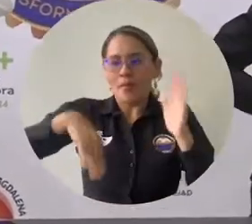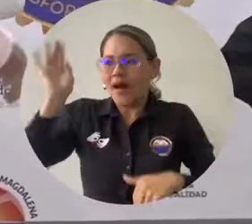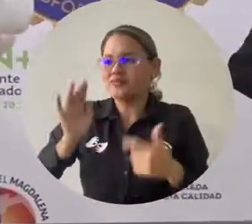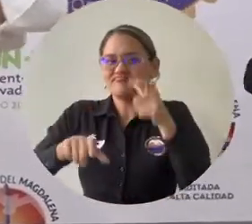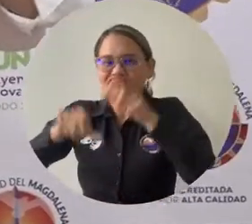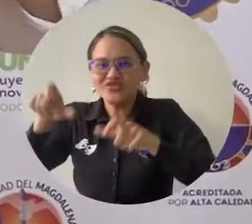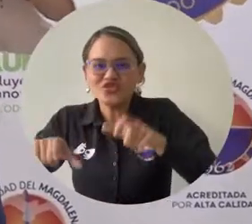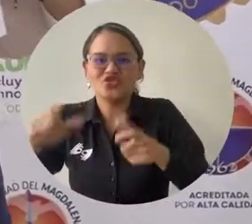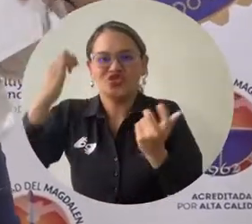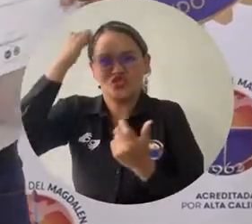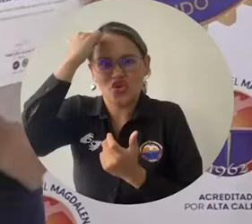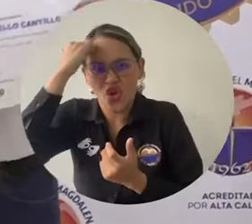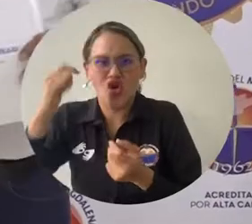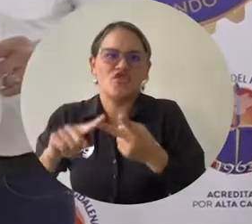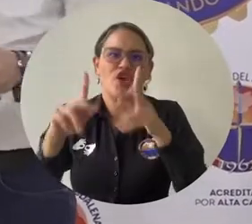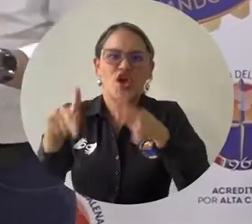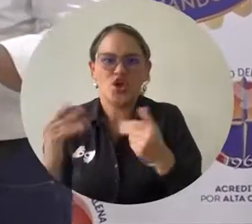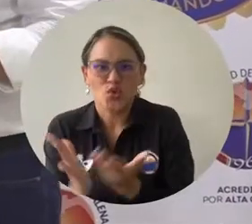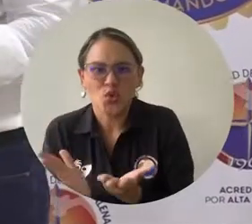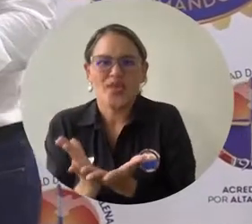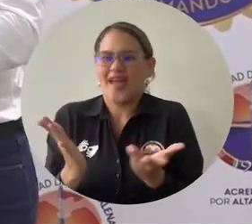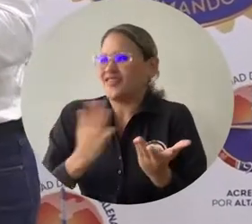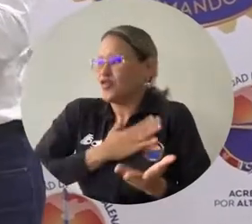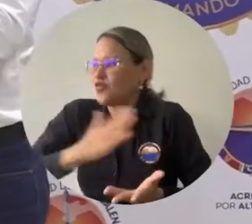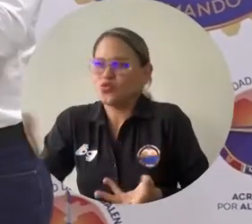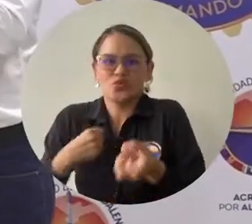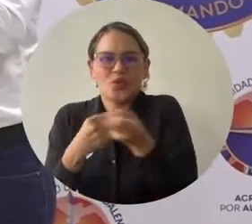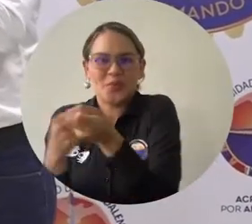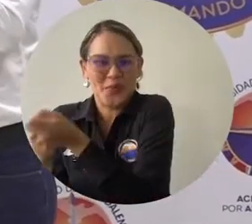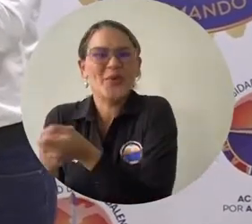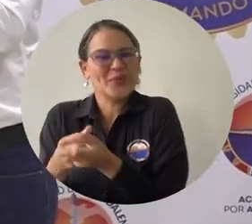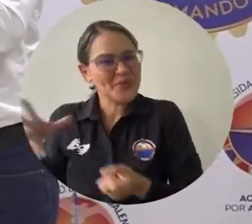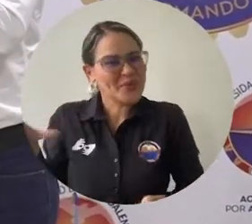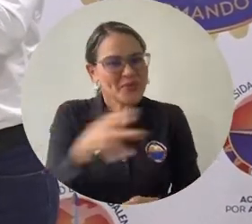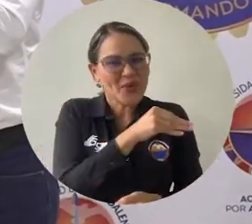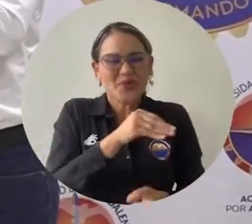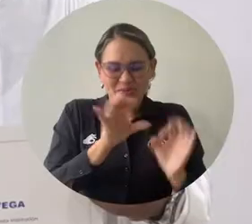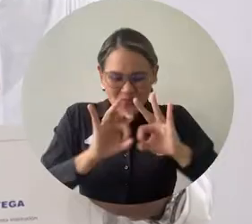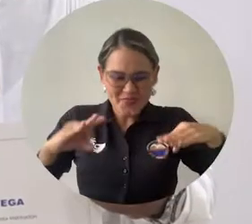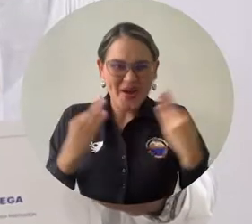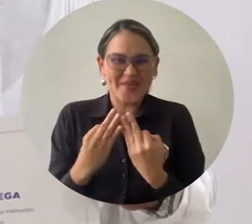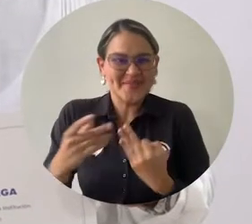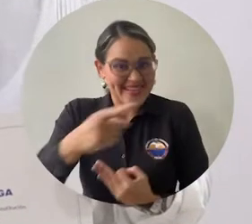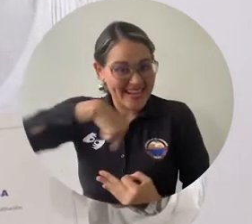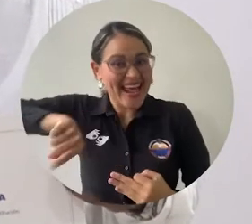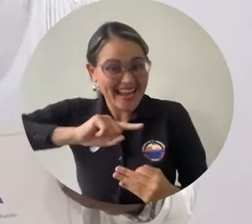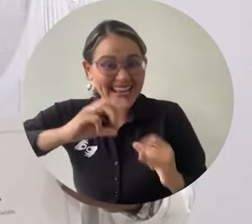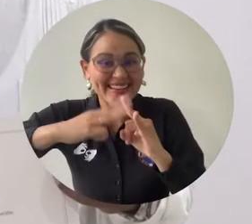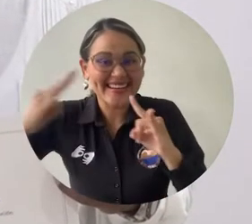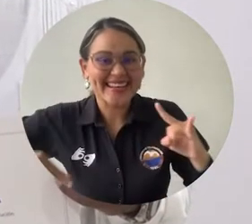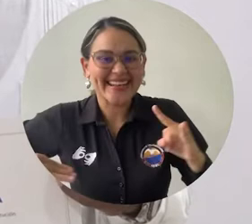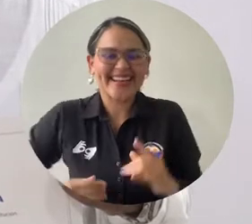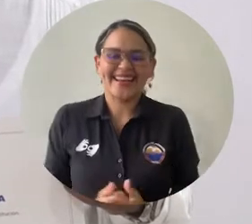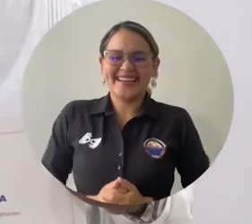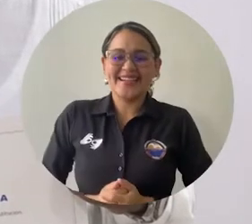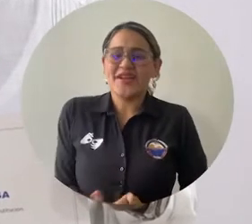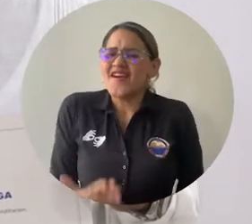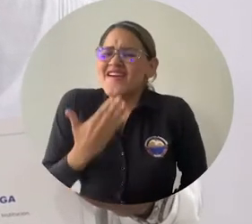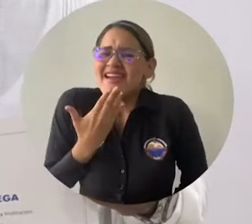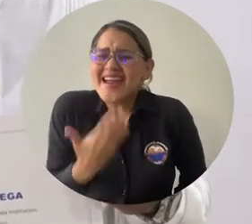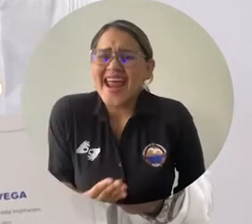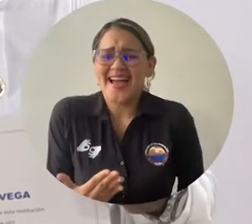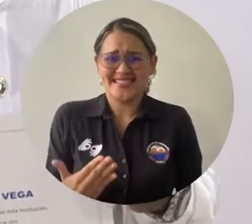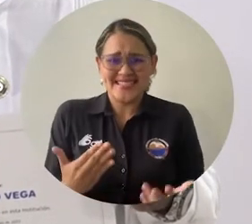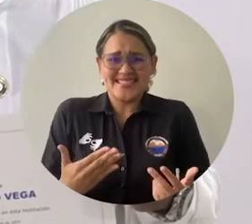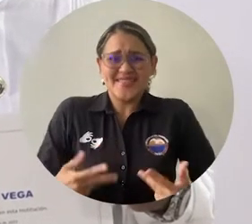y todas las personas que hacen parte de esta bonita familia, que es la Universidad del Magdalena. Agradecido con la